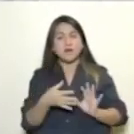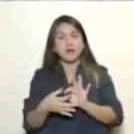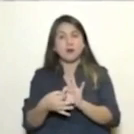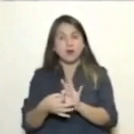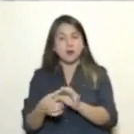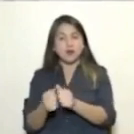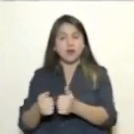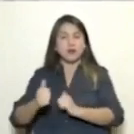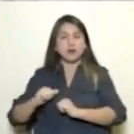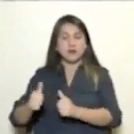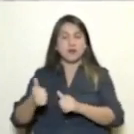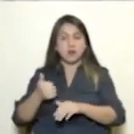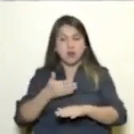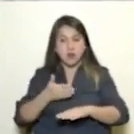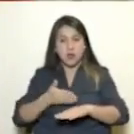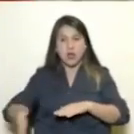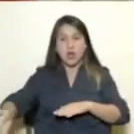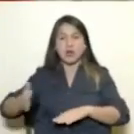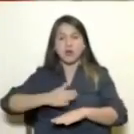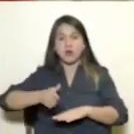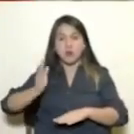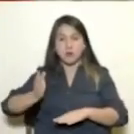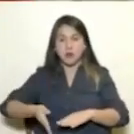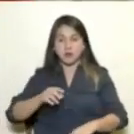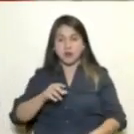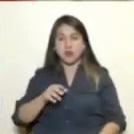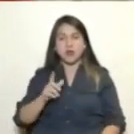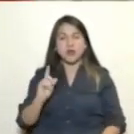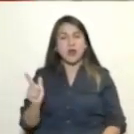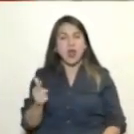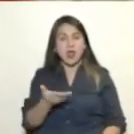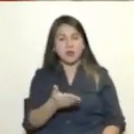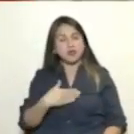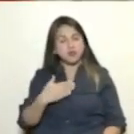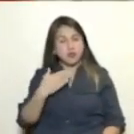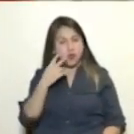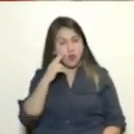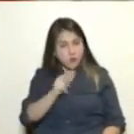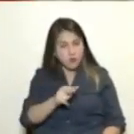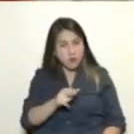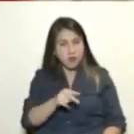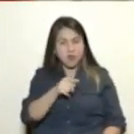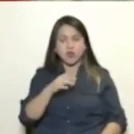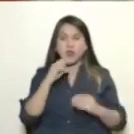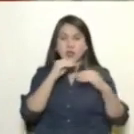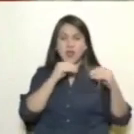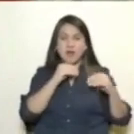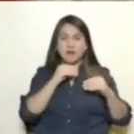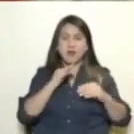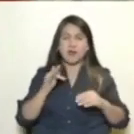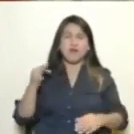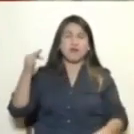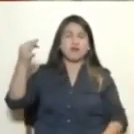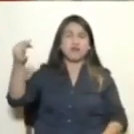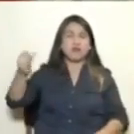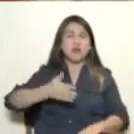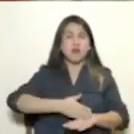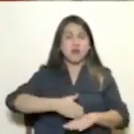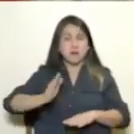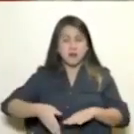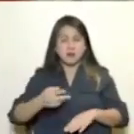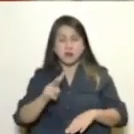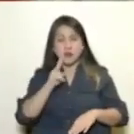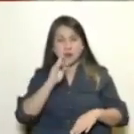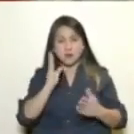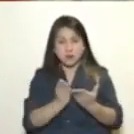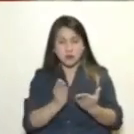el desafío de largo plazo. Don Ricardo, yo lo veo a usted, lo escucho, y usted realmente habla a largo plazo, habla a partir del estudio, se ve